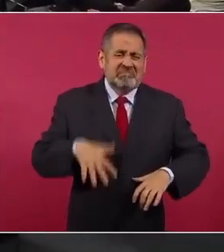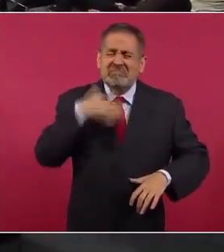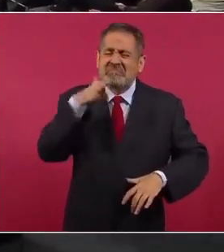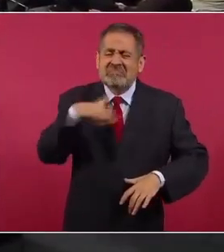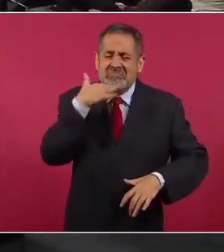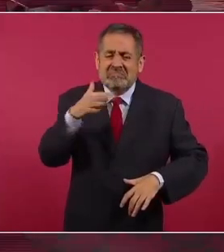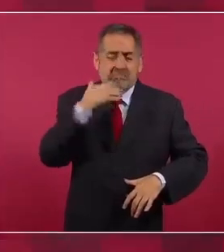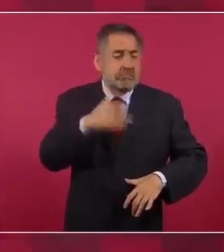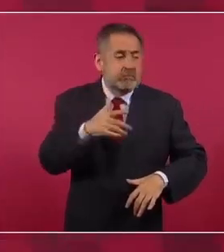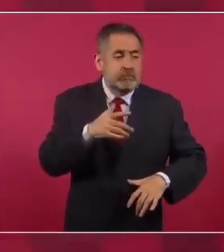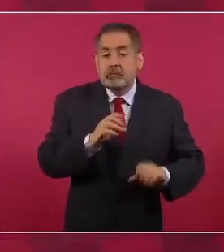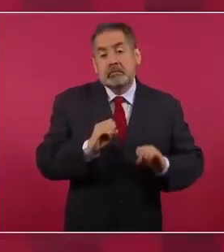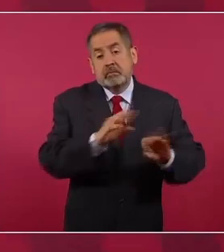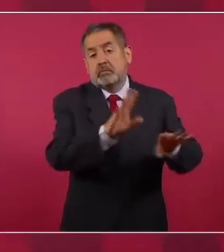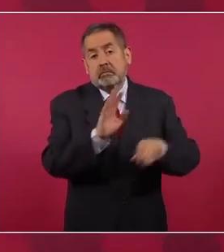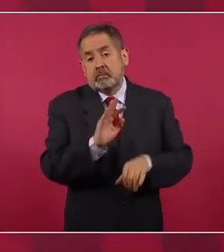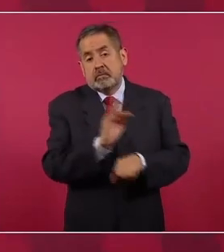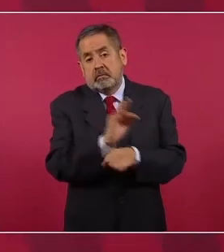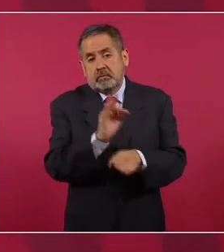inmensamente ricos